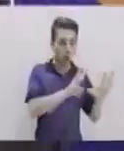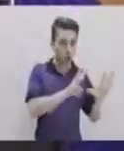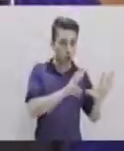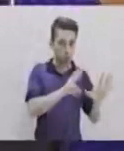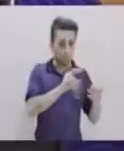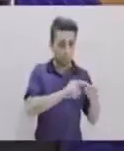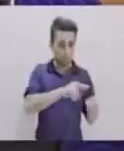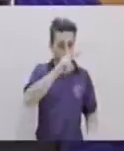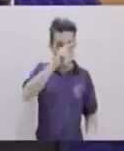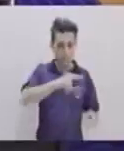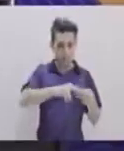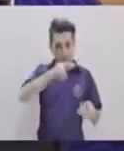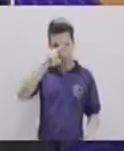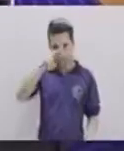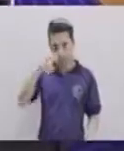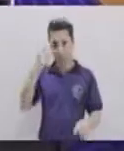8